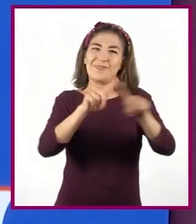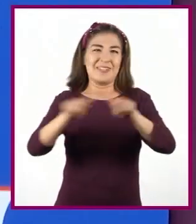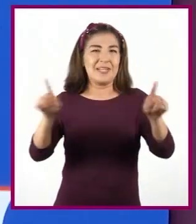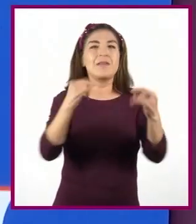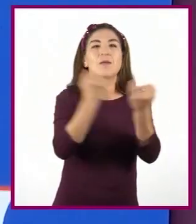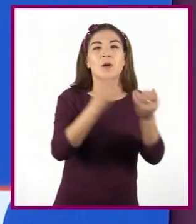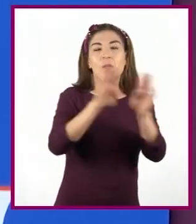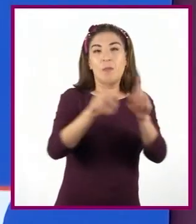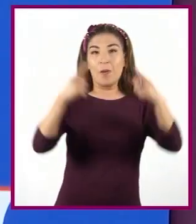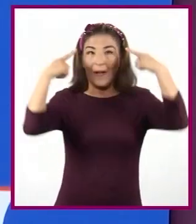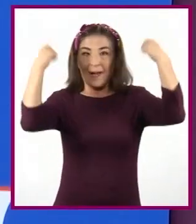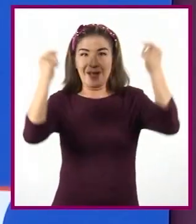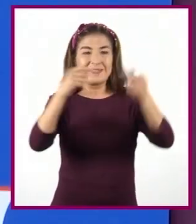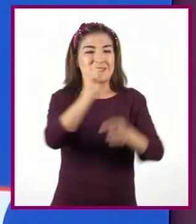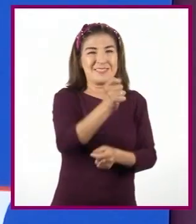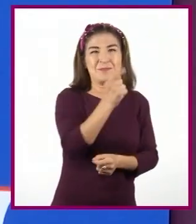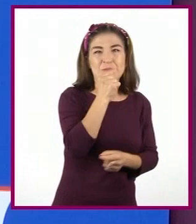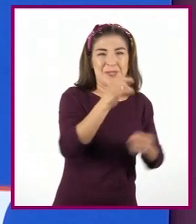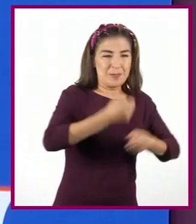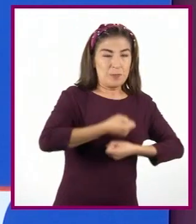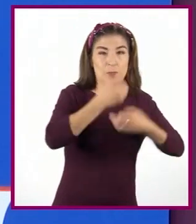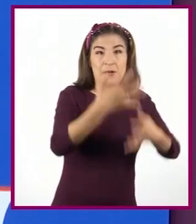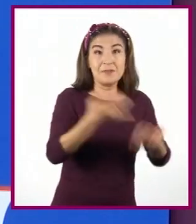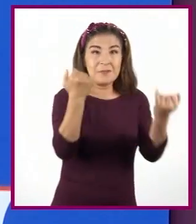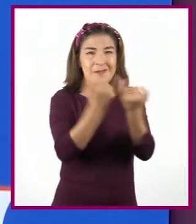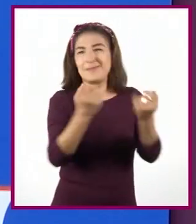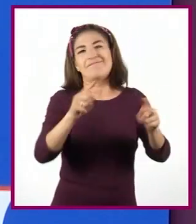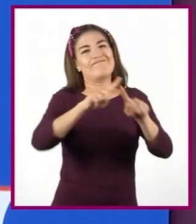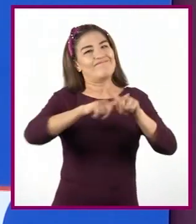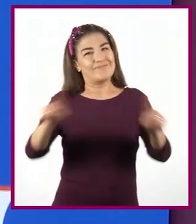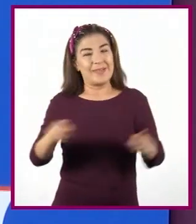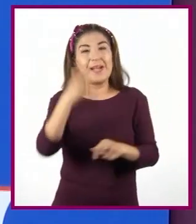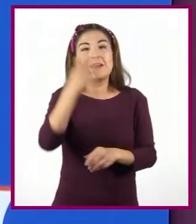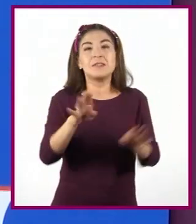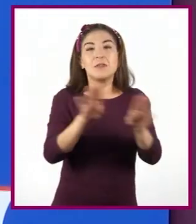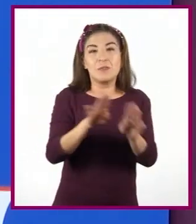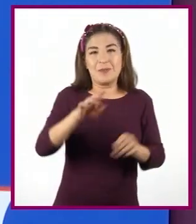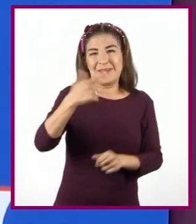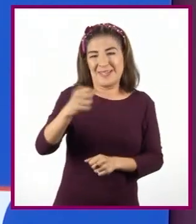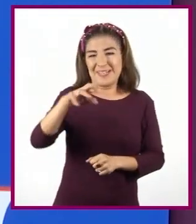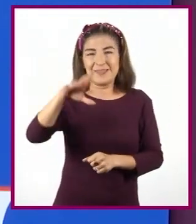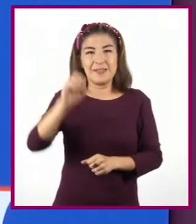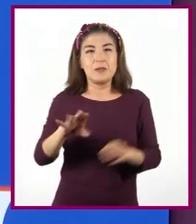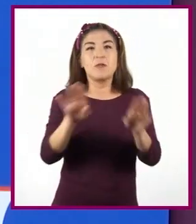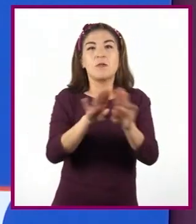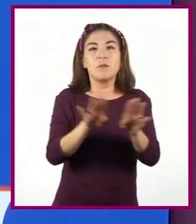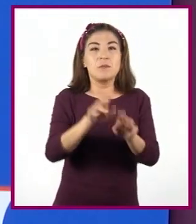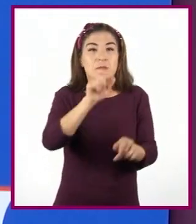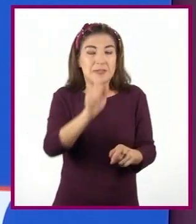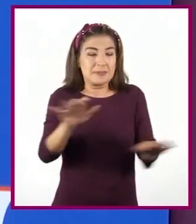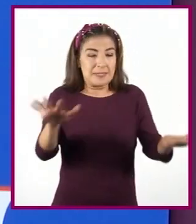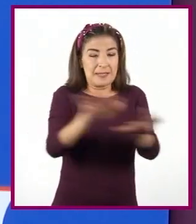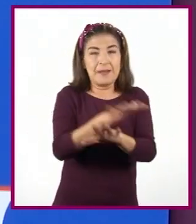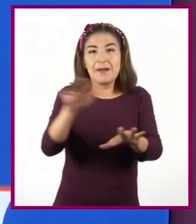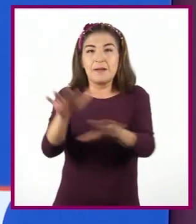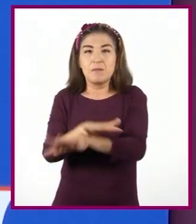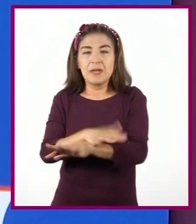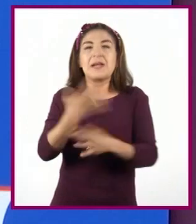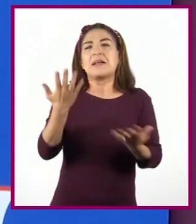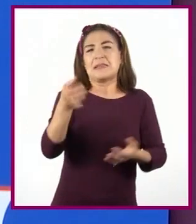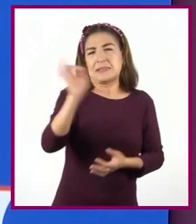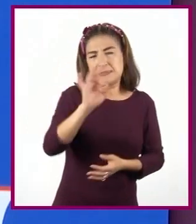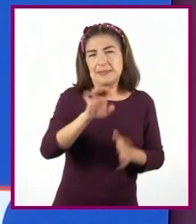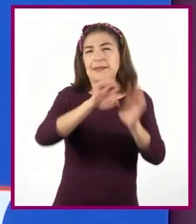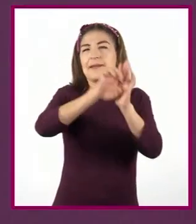que en uno policíaco. Aunque hay que decir que las fronteras entre cada género pueden tocarse, es decir, puede haber,